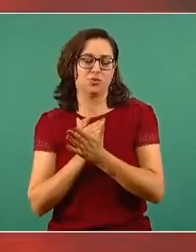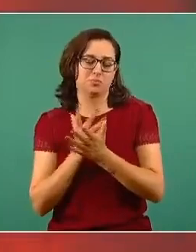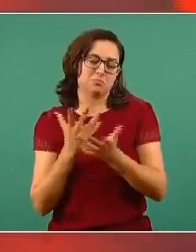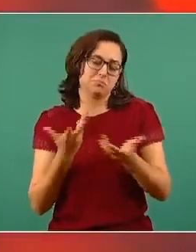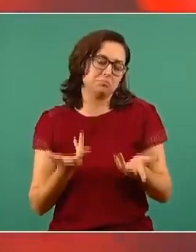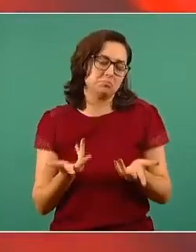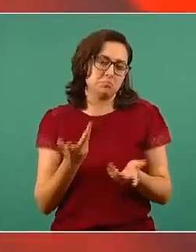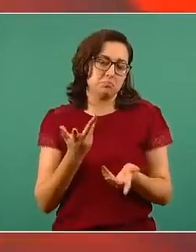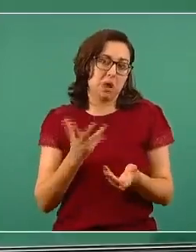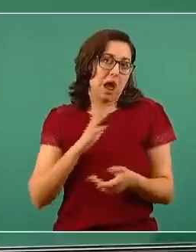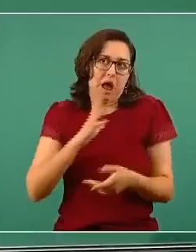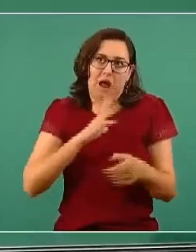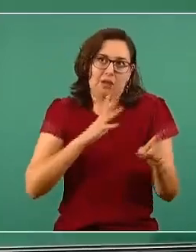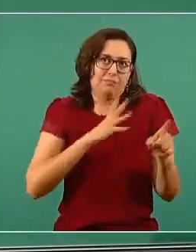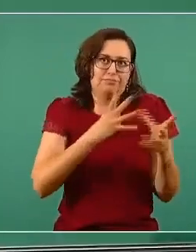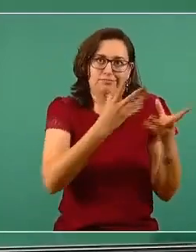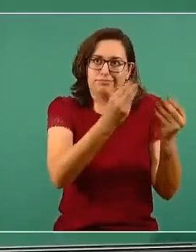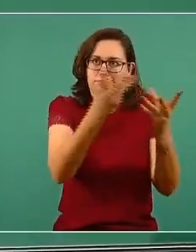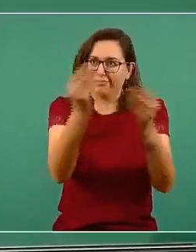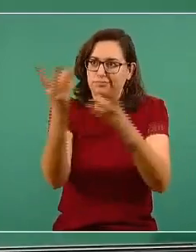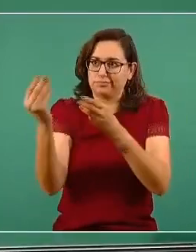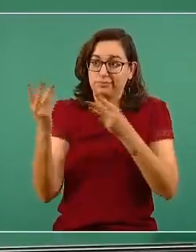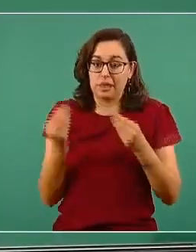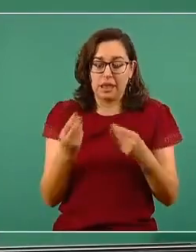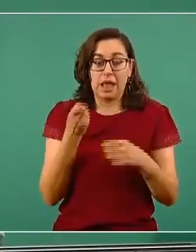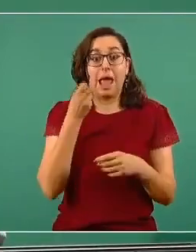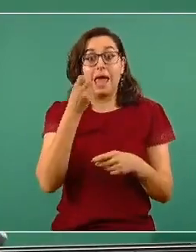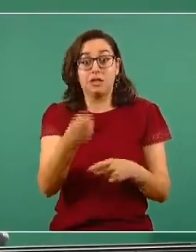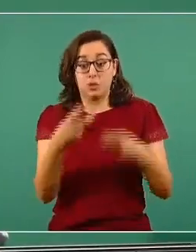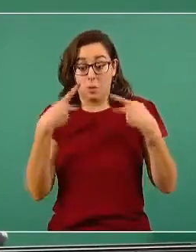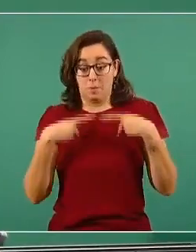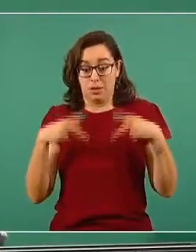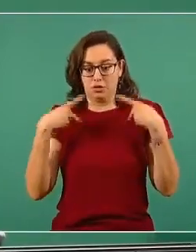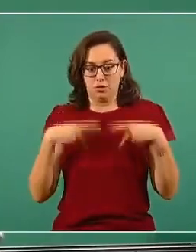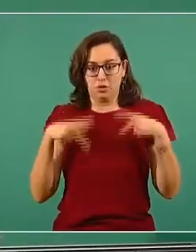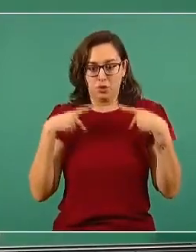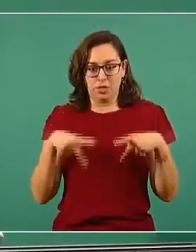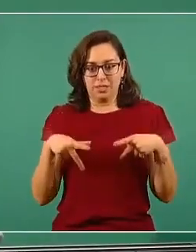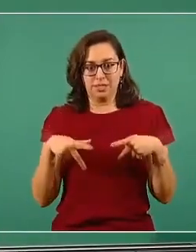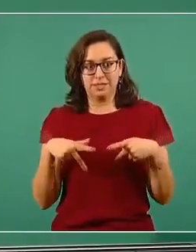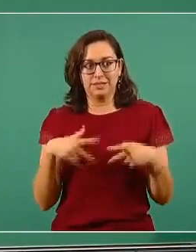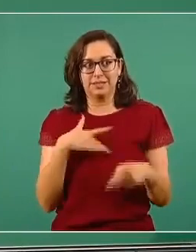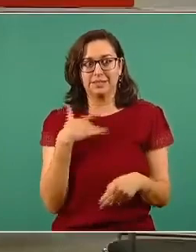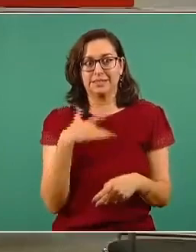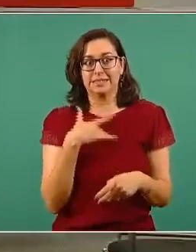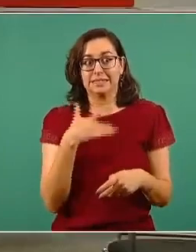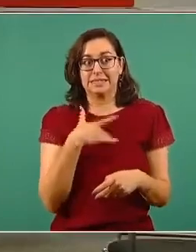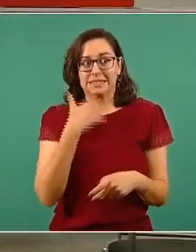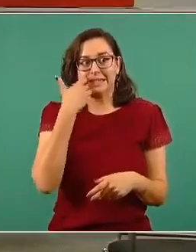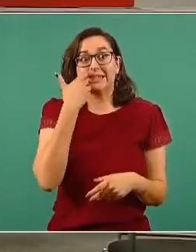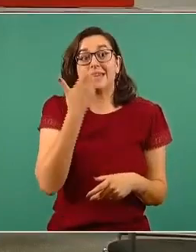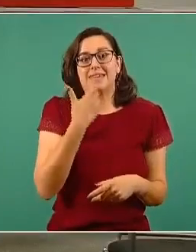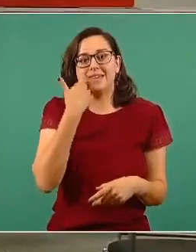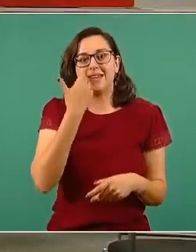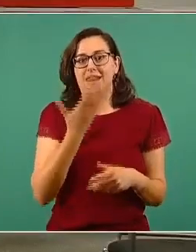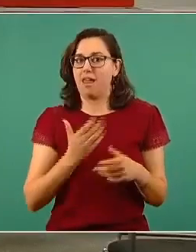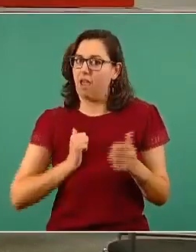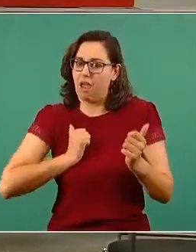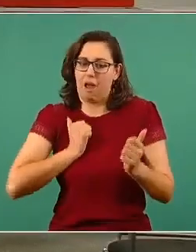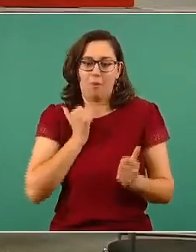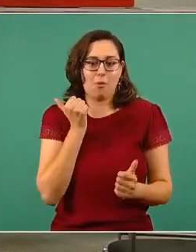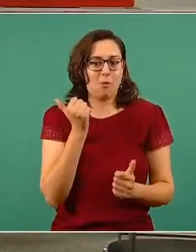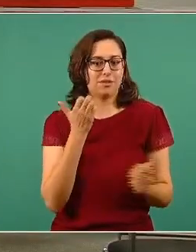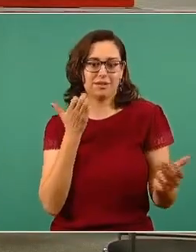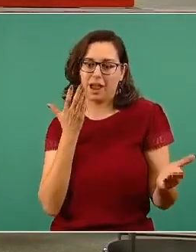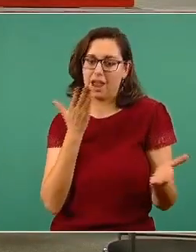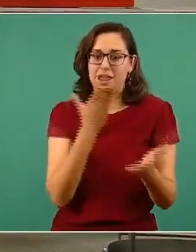esto invita al deseo, sobre todo en estas comunidades fronterizas hay una gran movilidad local, entonces invita